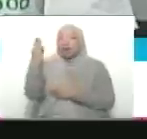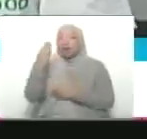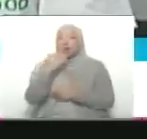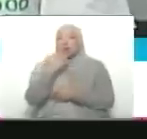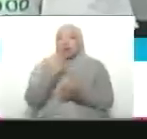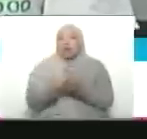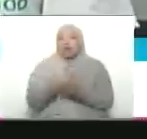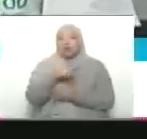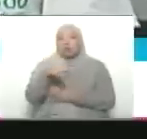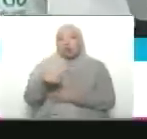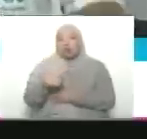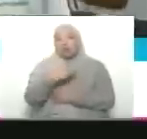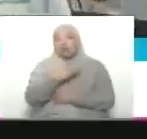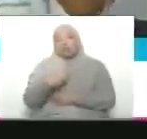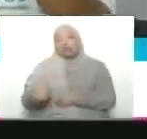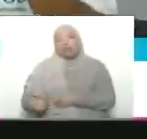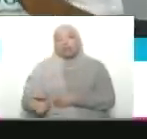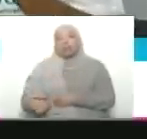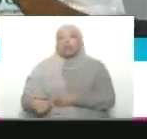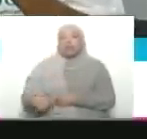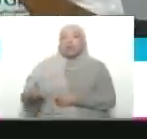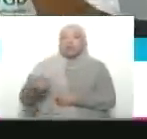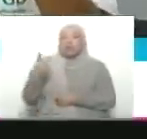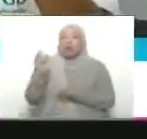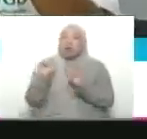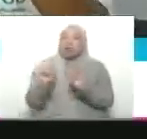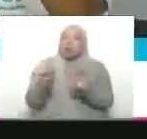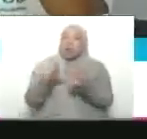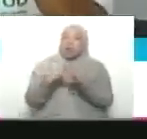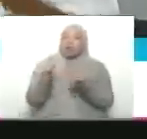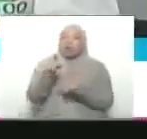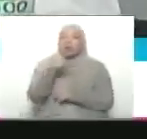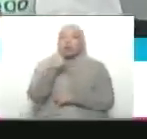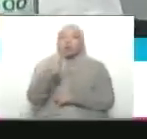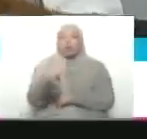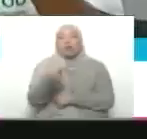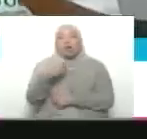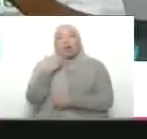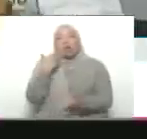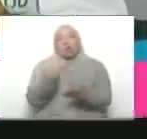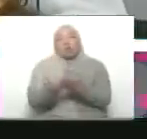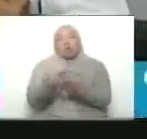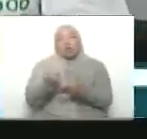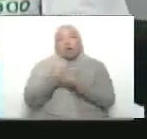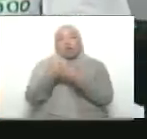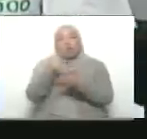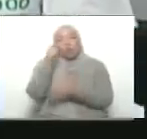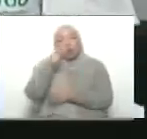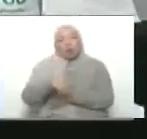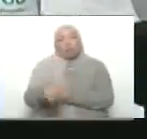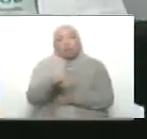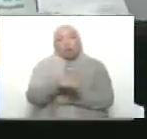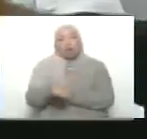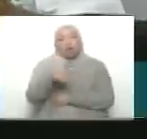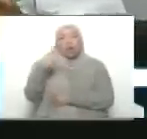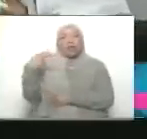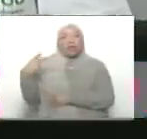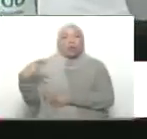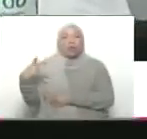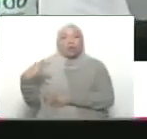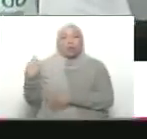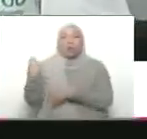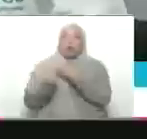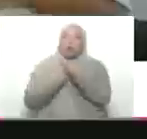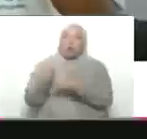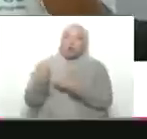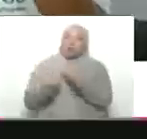gracias a usted presidente desde el primer momento usted dio esa palabra e iba a ayudar al pueblo de la tejería y se nos hizo